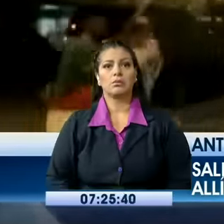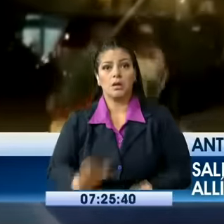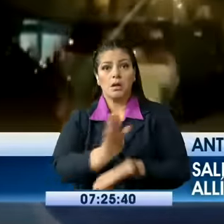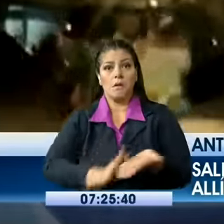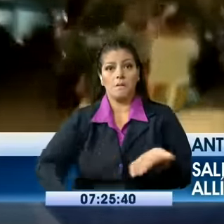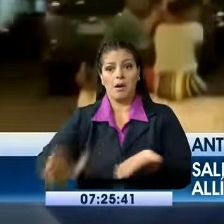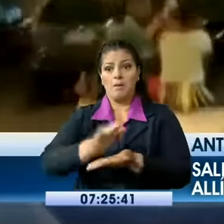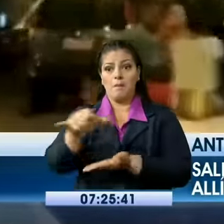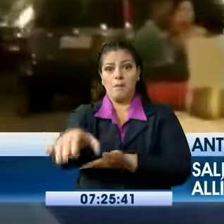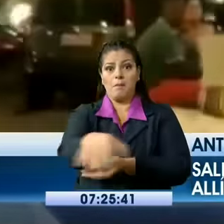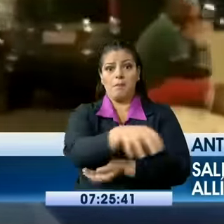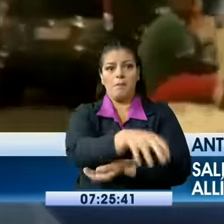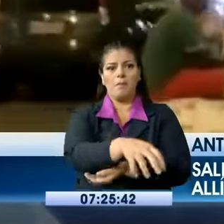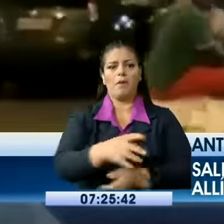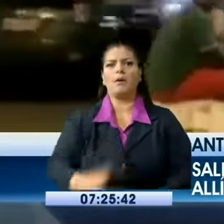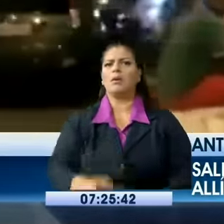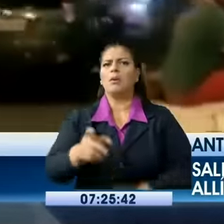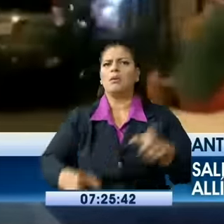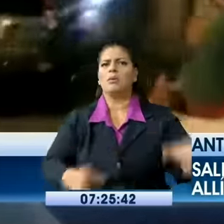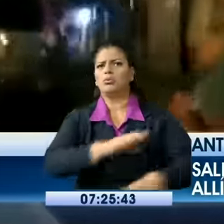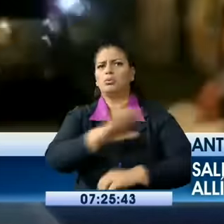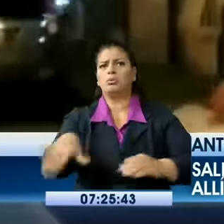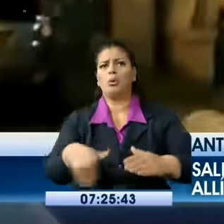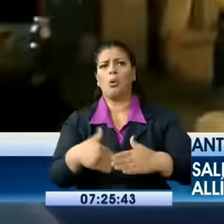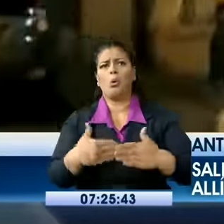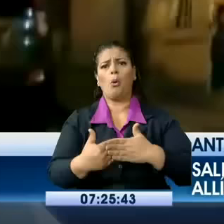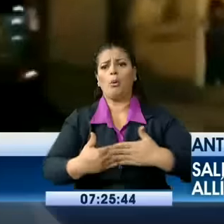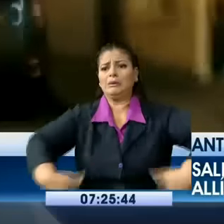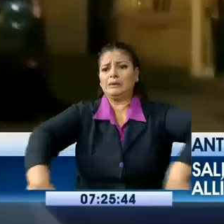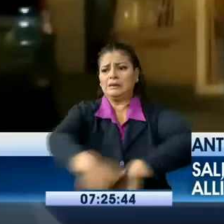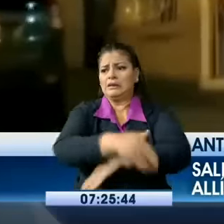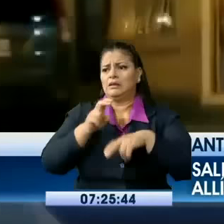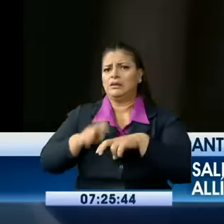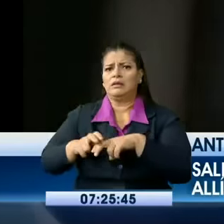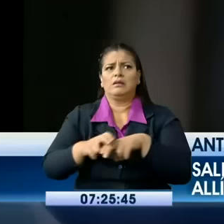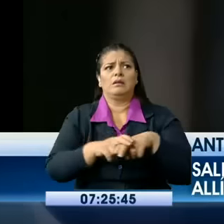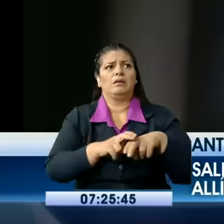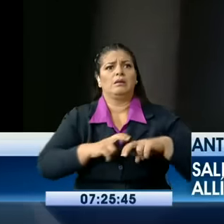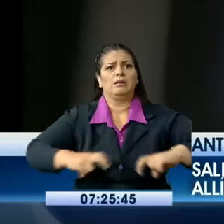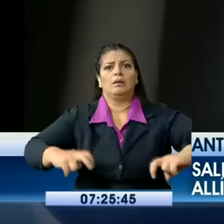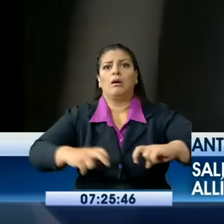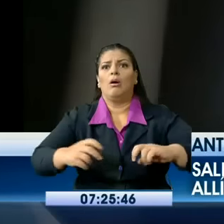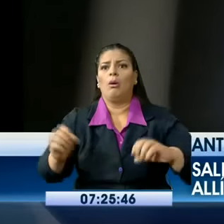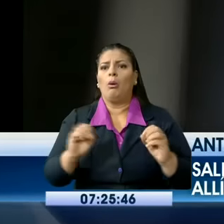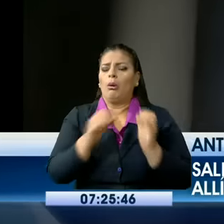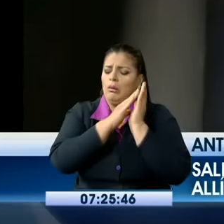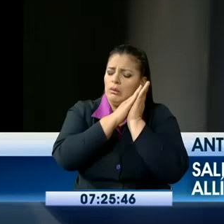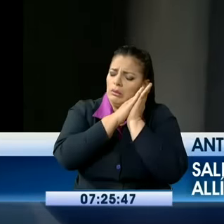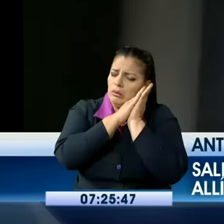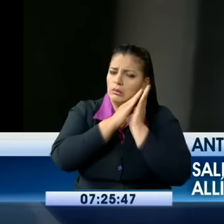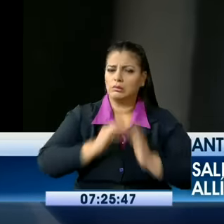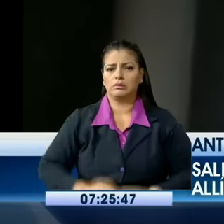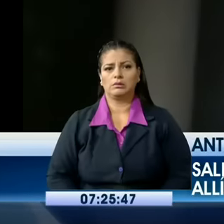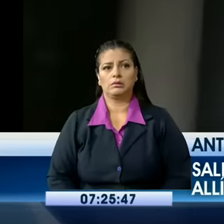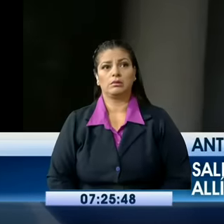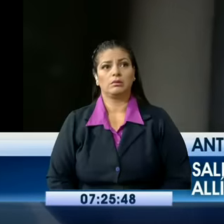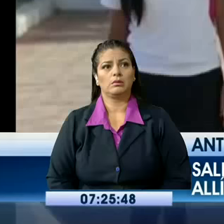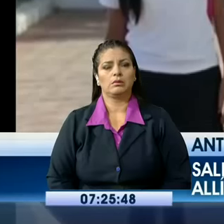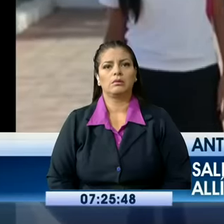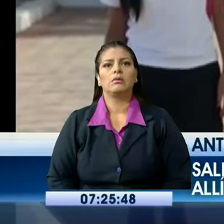Esmeraldas y Manabí se congregaron en las calles por varias horas. Minutos después de lo sucedido,